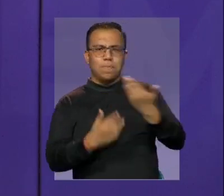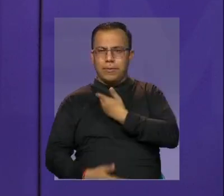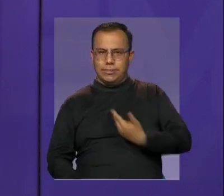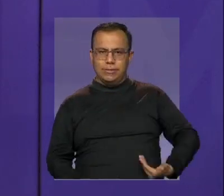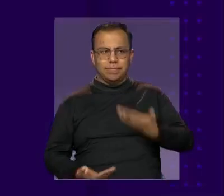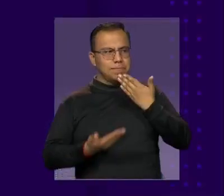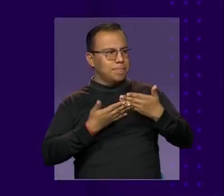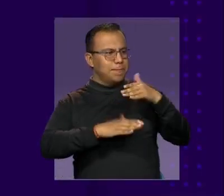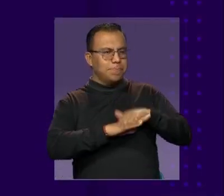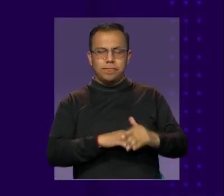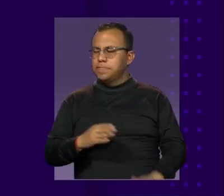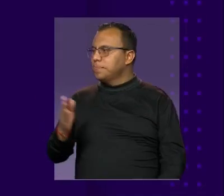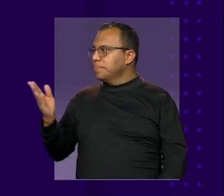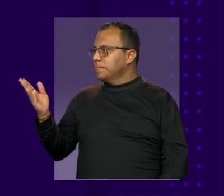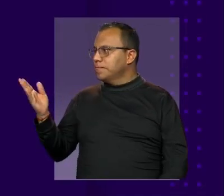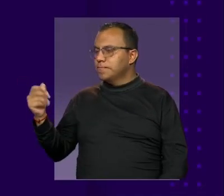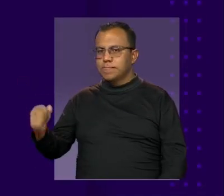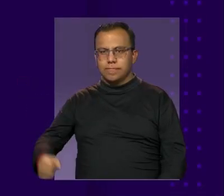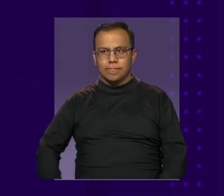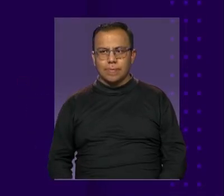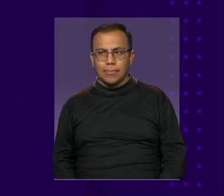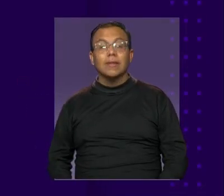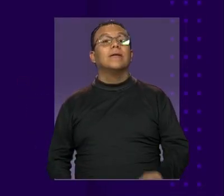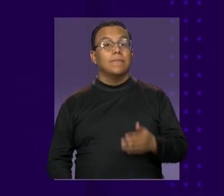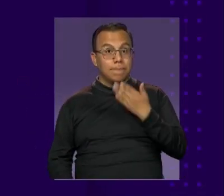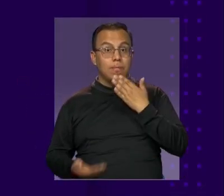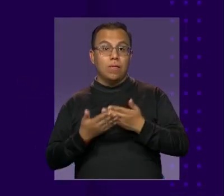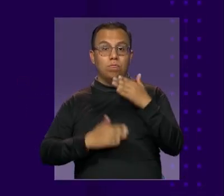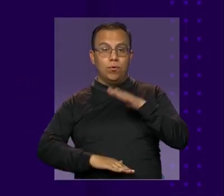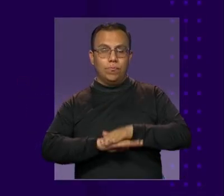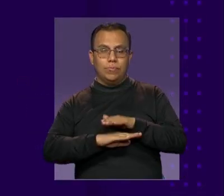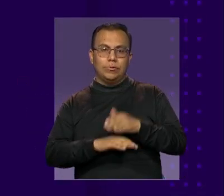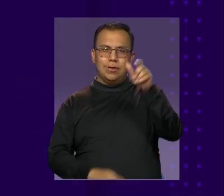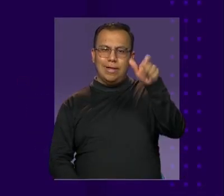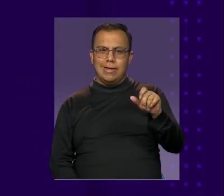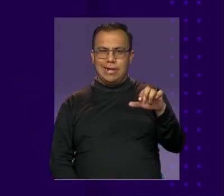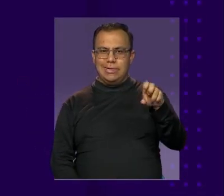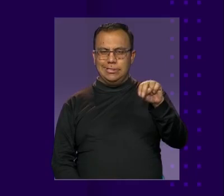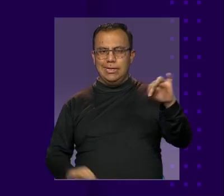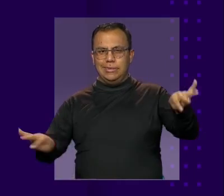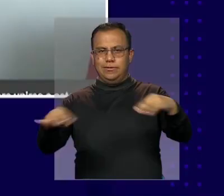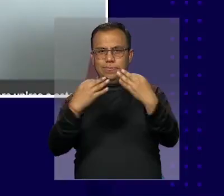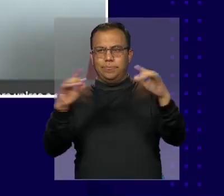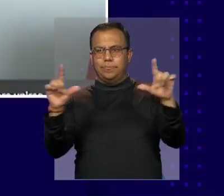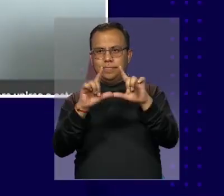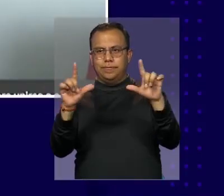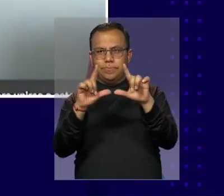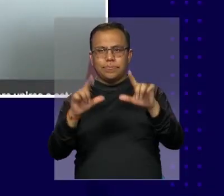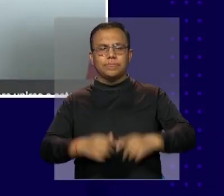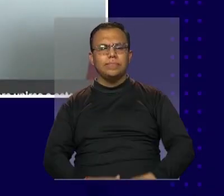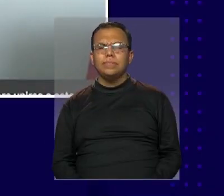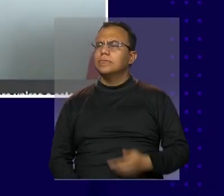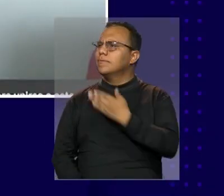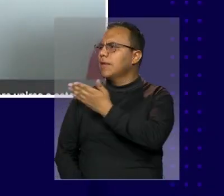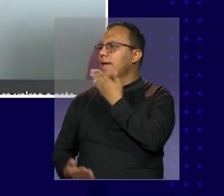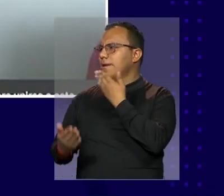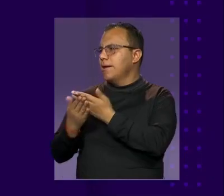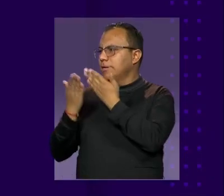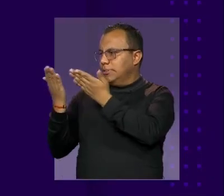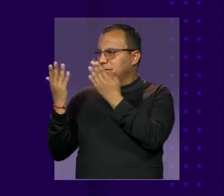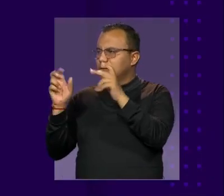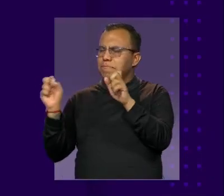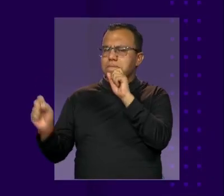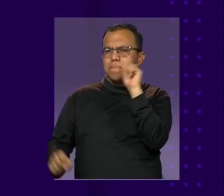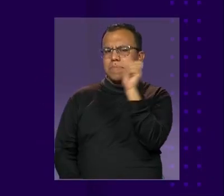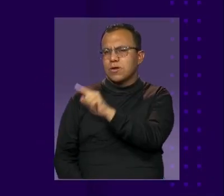buenas tardes. Muy buenas tardes, Cristian, y a todos los televidentes. Presidenta, gracias. Quisiéramos hacerle